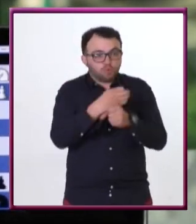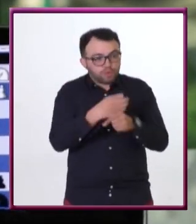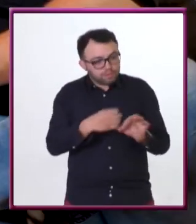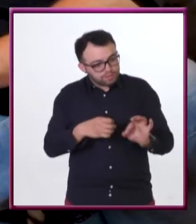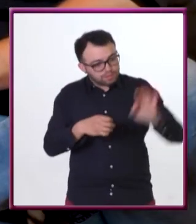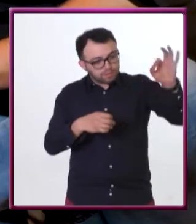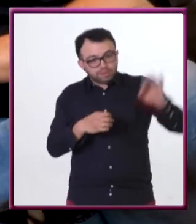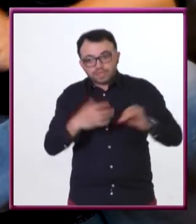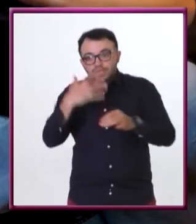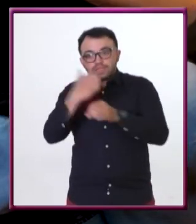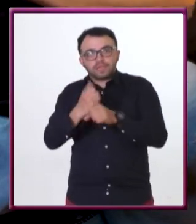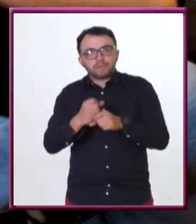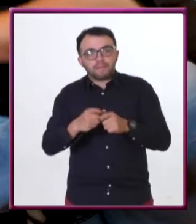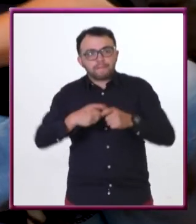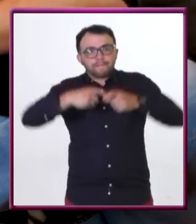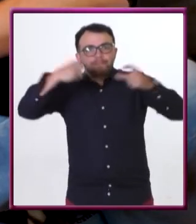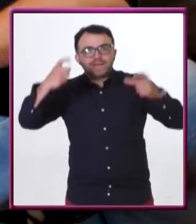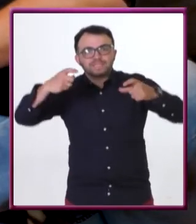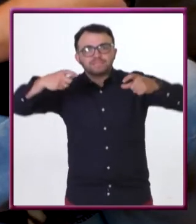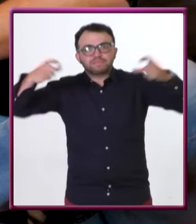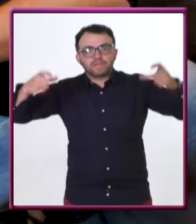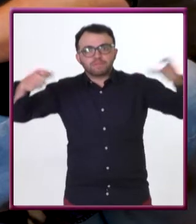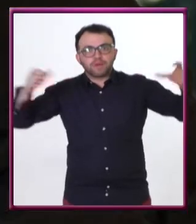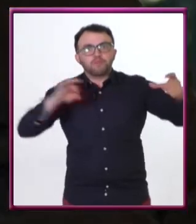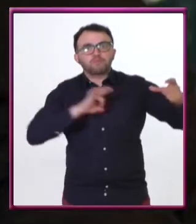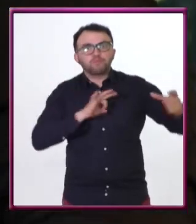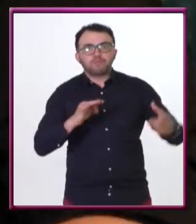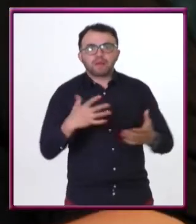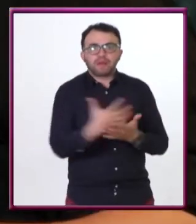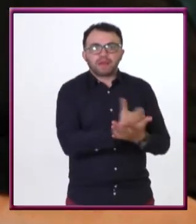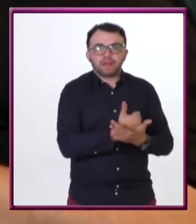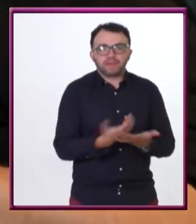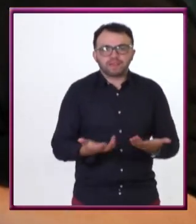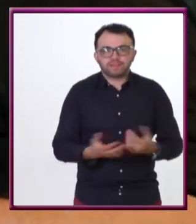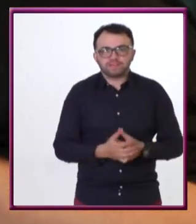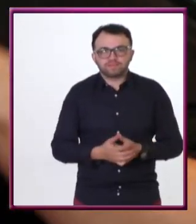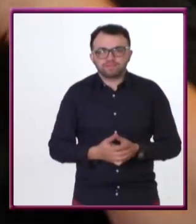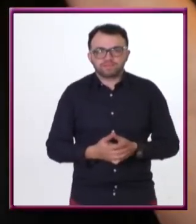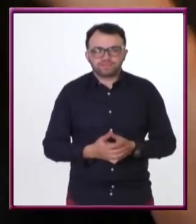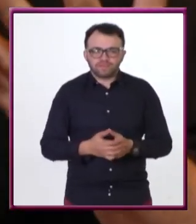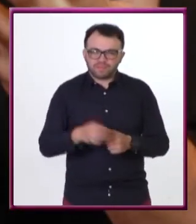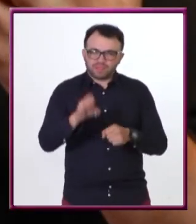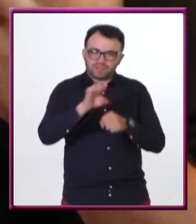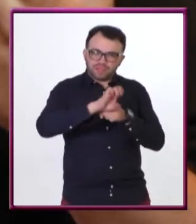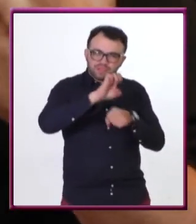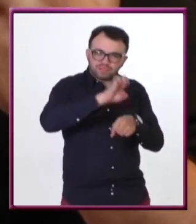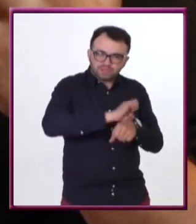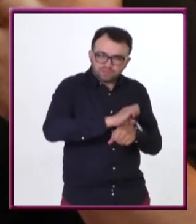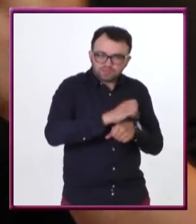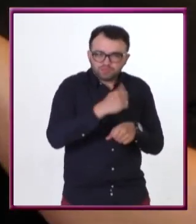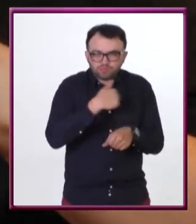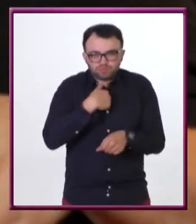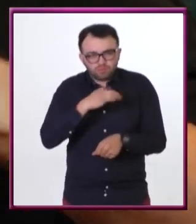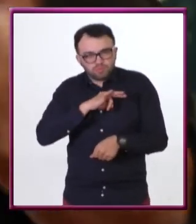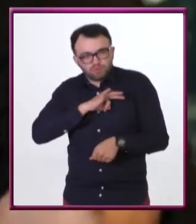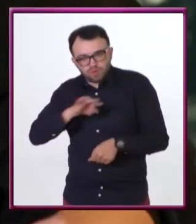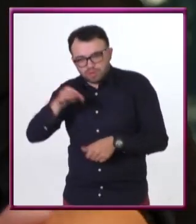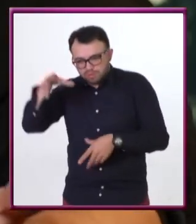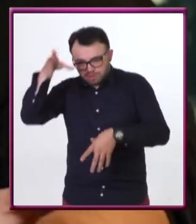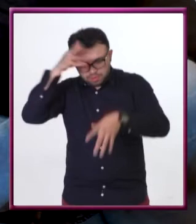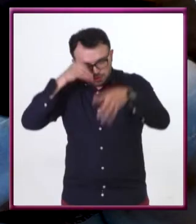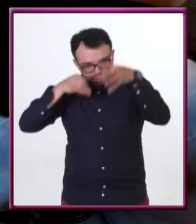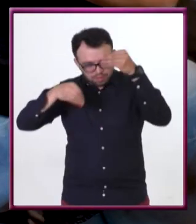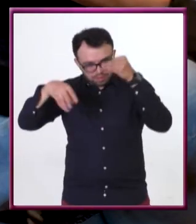jugadas. ¡Wow! Son un montón de posibilidades. Entonces, yo podría aprenderme unas jugadas y pensar en las que podría